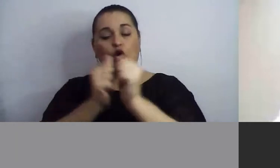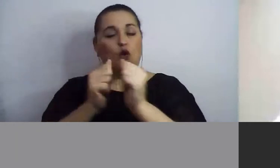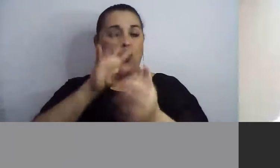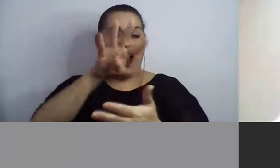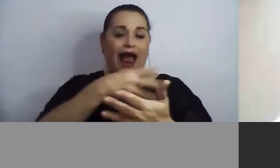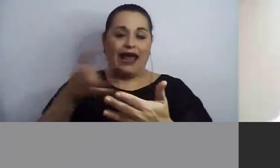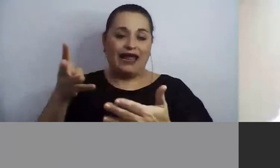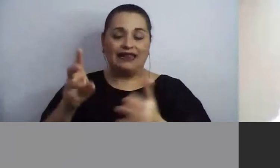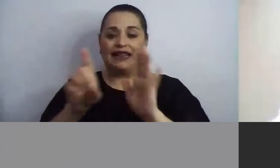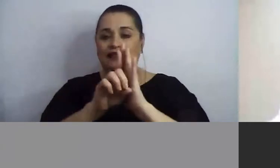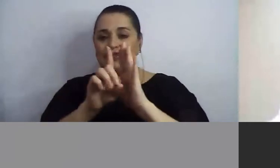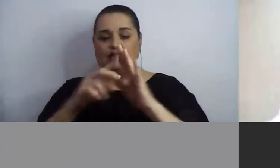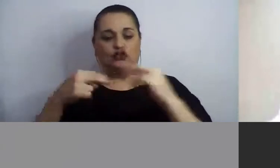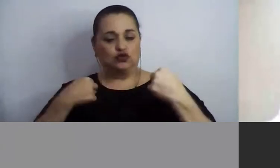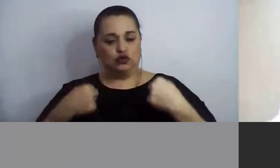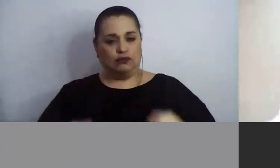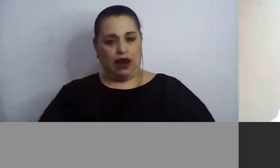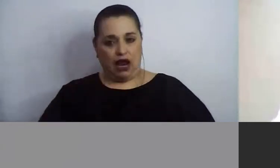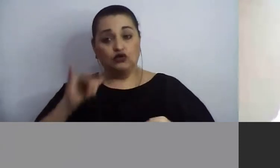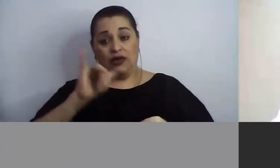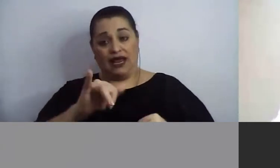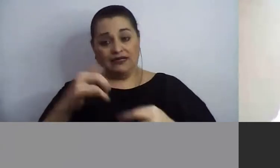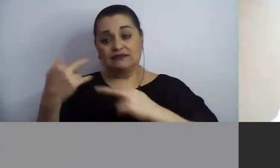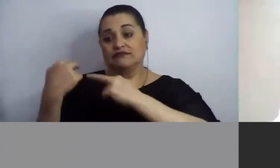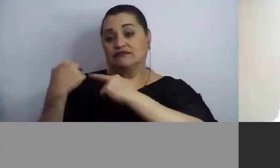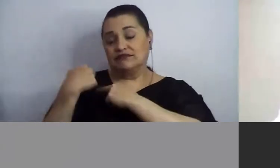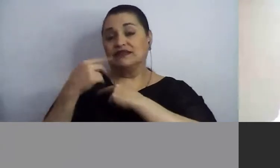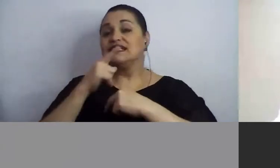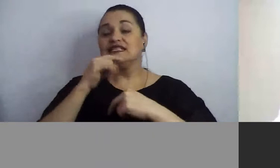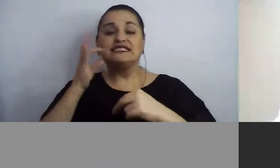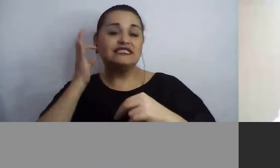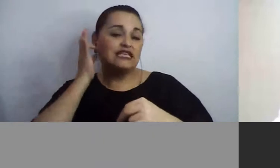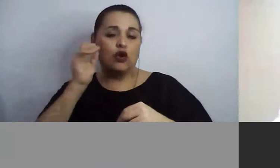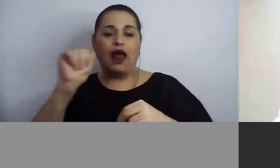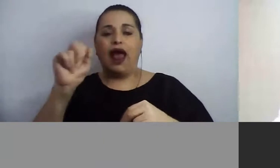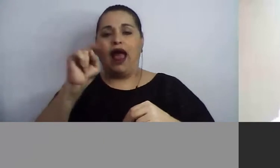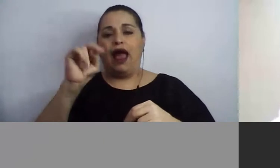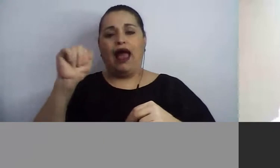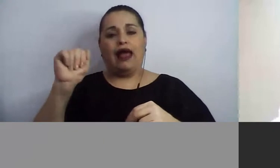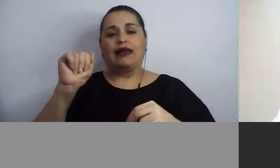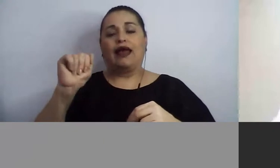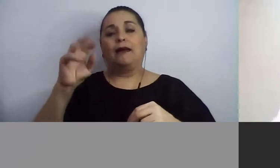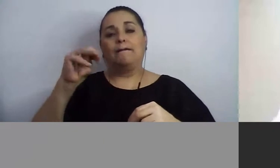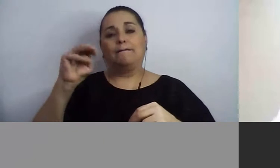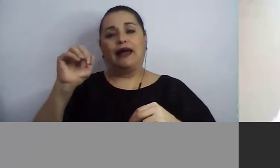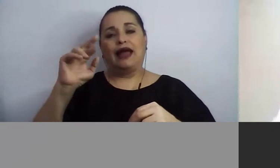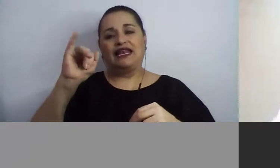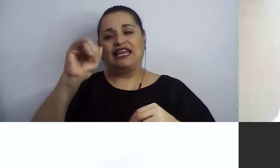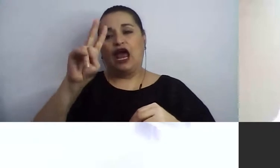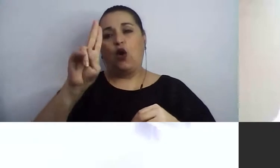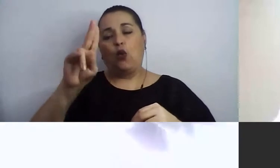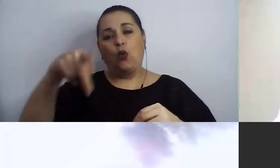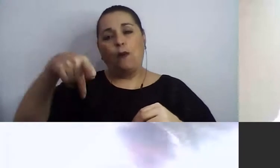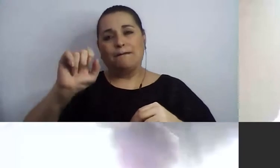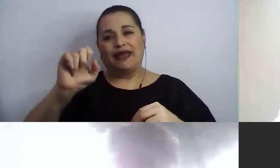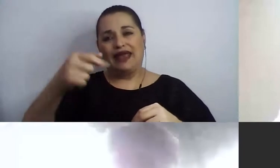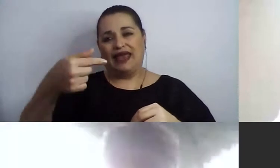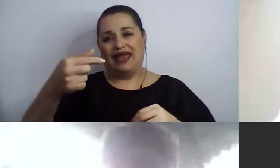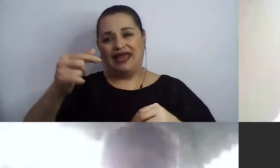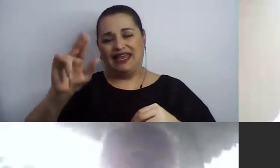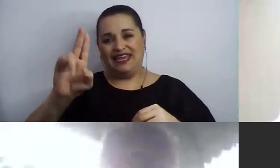de derechos humanos esta estará a cargo de la señora Ana María Upegui que es asesora en derechos humanos